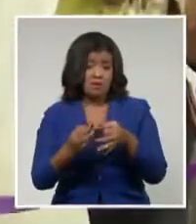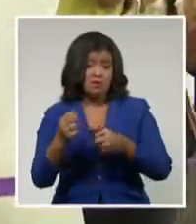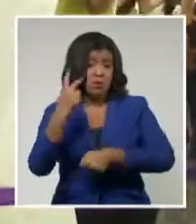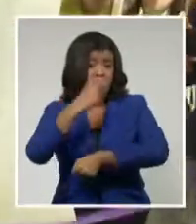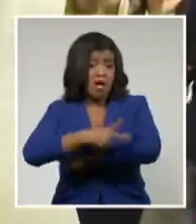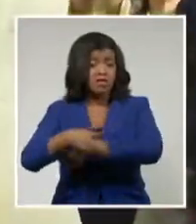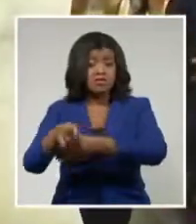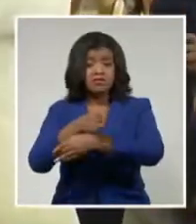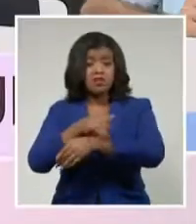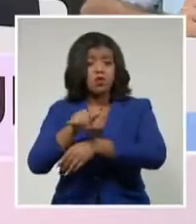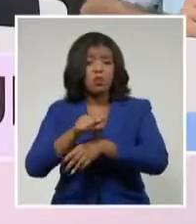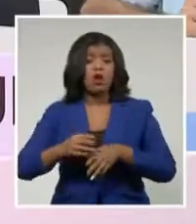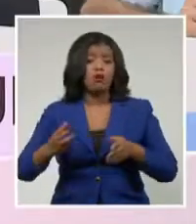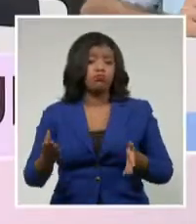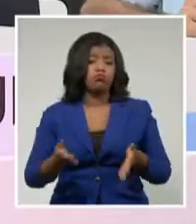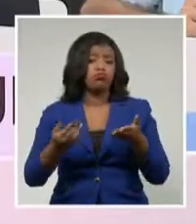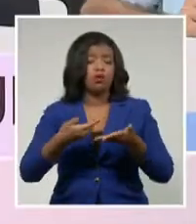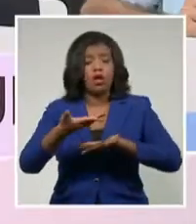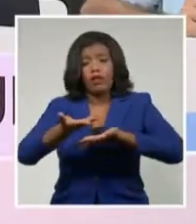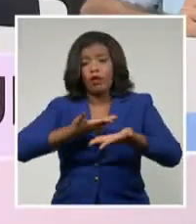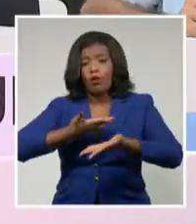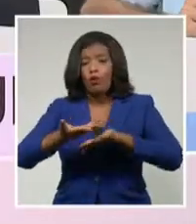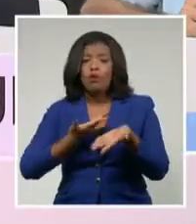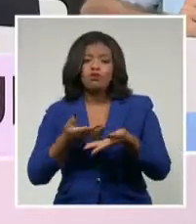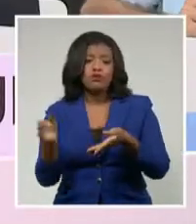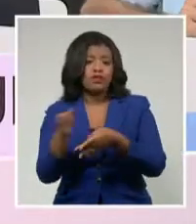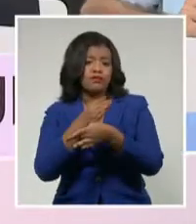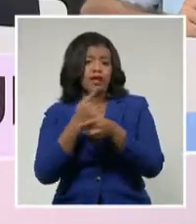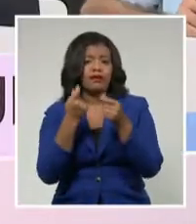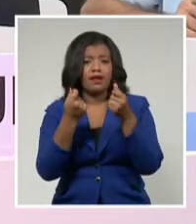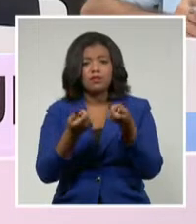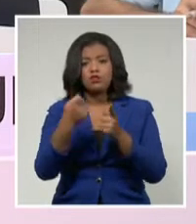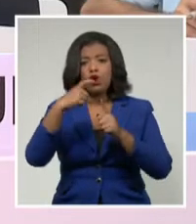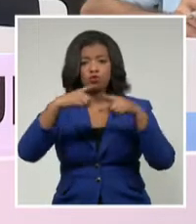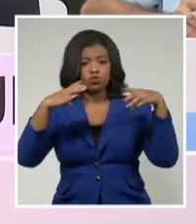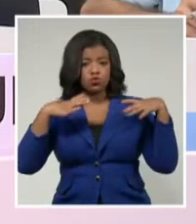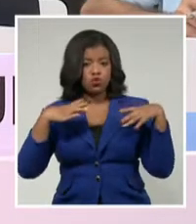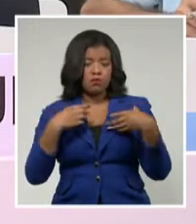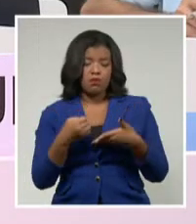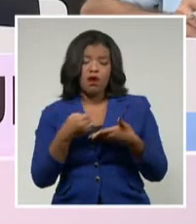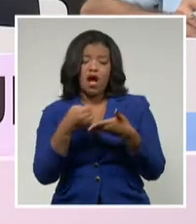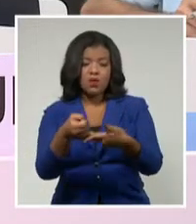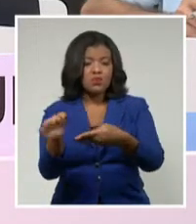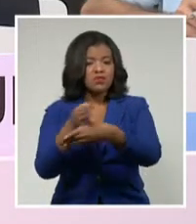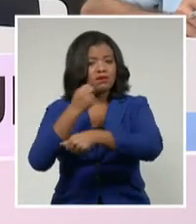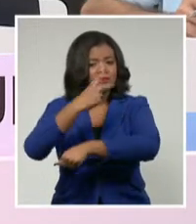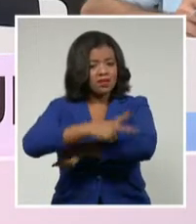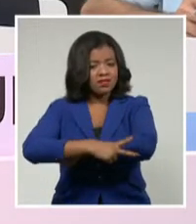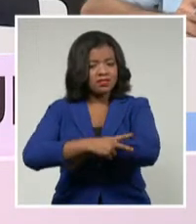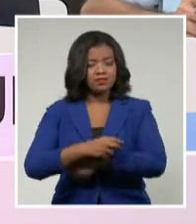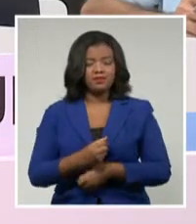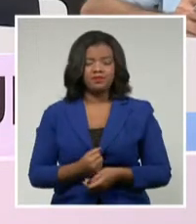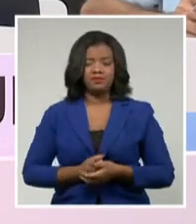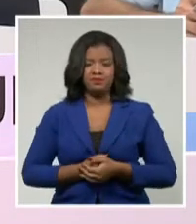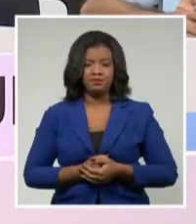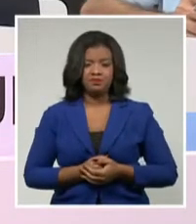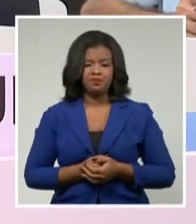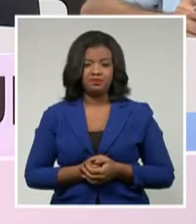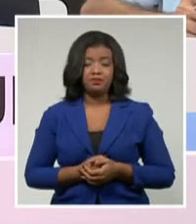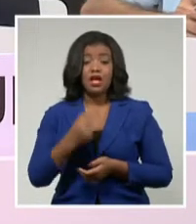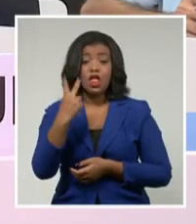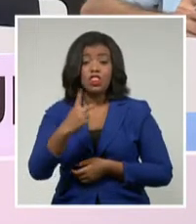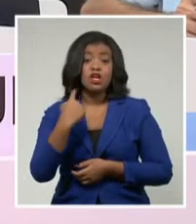impulsar oportunidades de negocios, comercio, inversión, turismo y cooperación entre los países caribeños. Durante los dos años